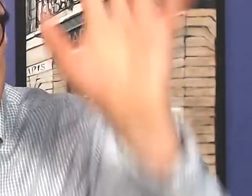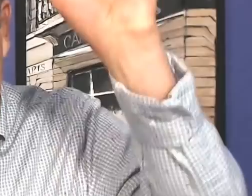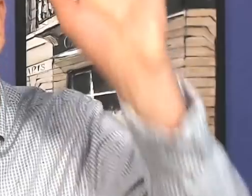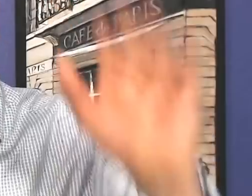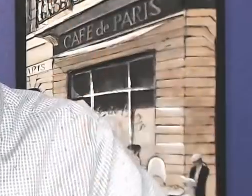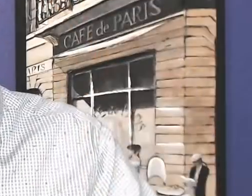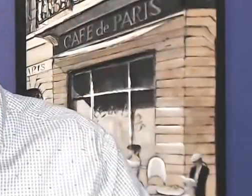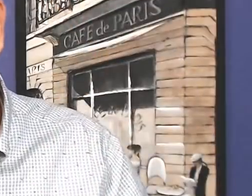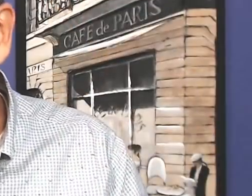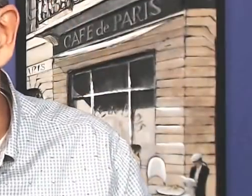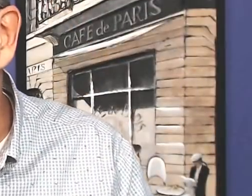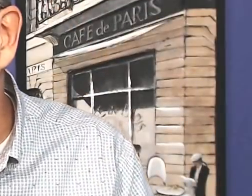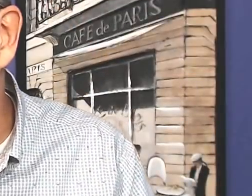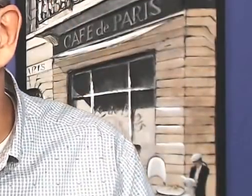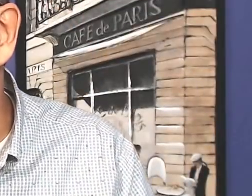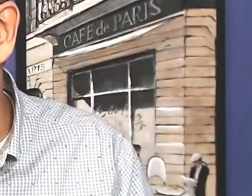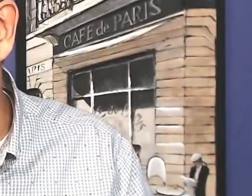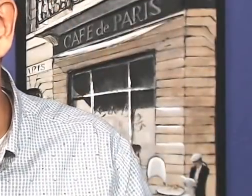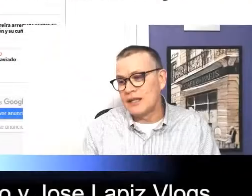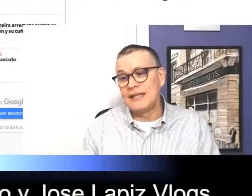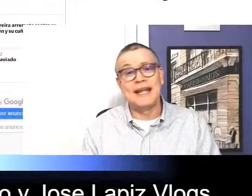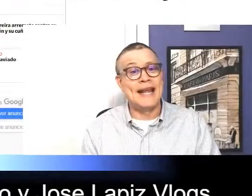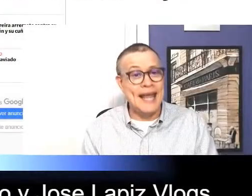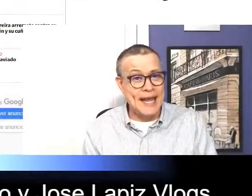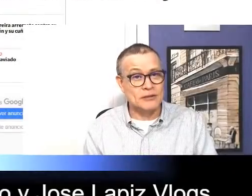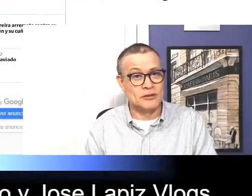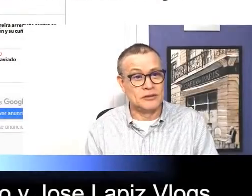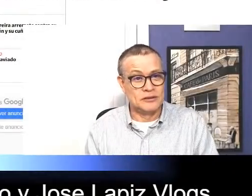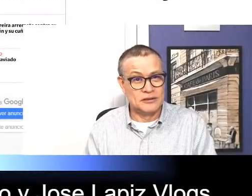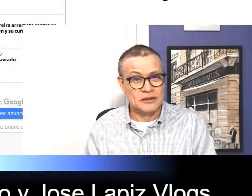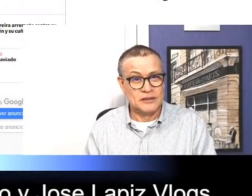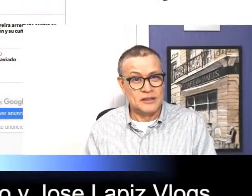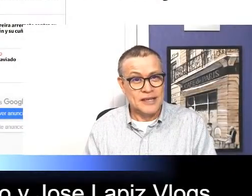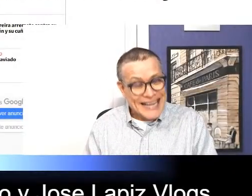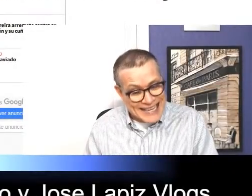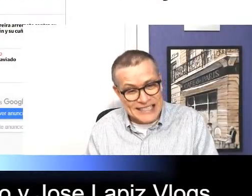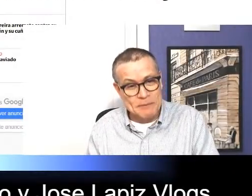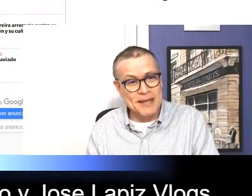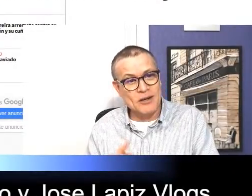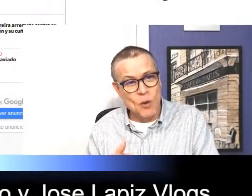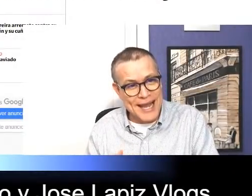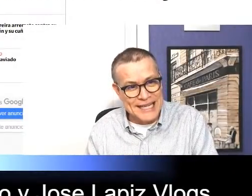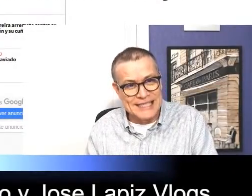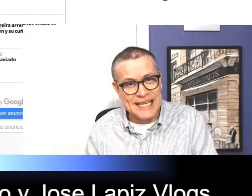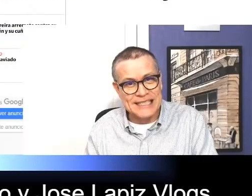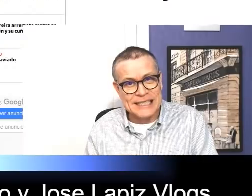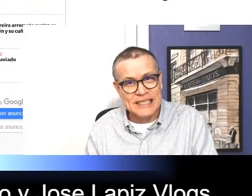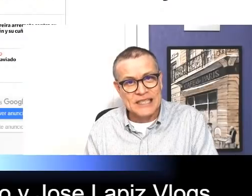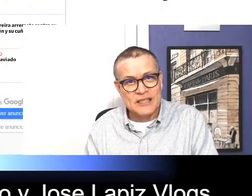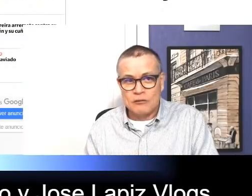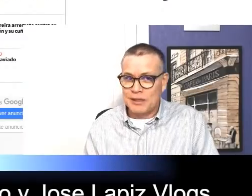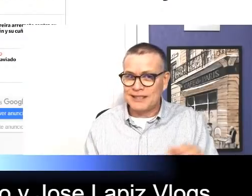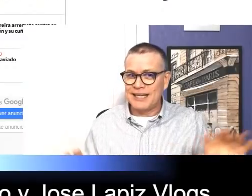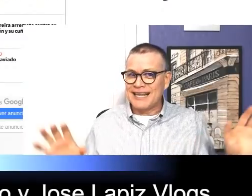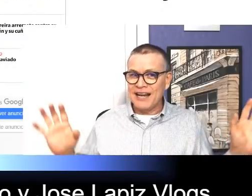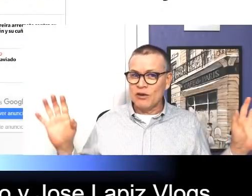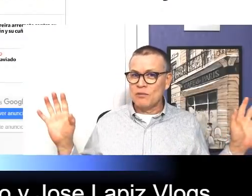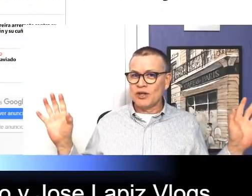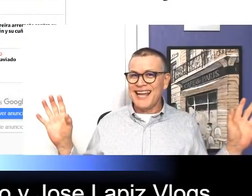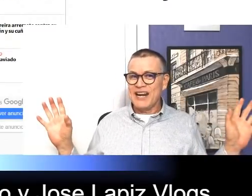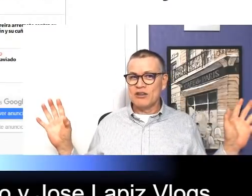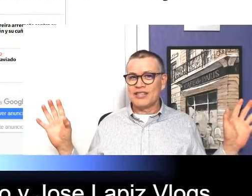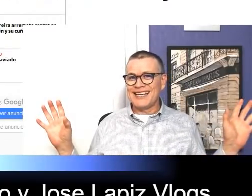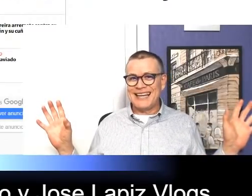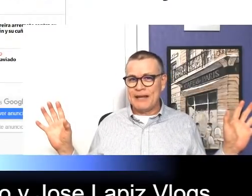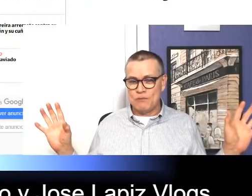y hablando de ambiciosos hablando de dineros y de sinvergüenzas pues ricardo